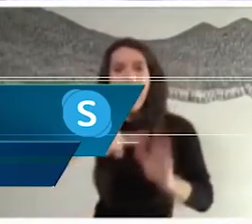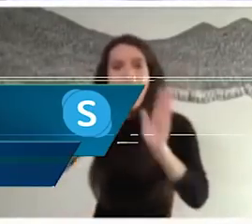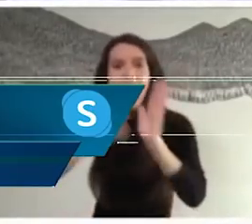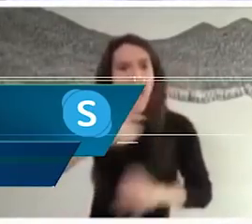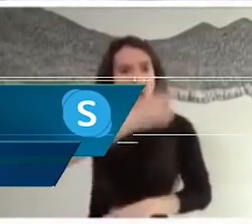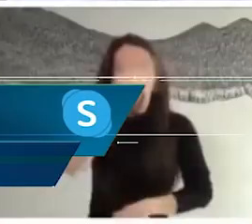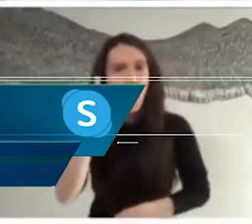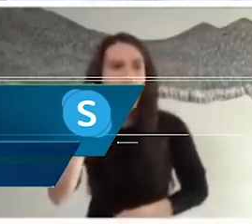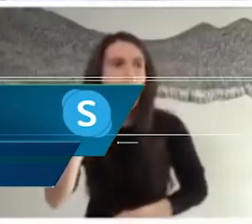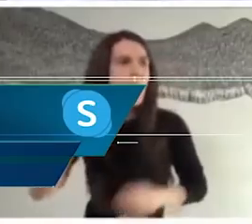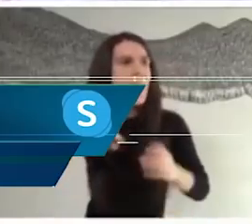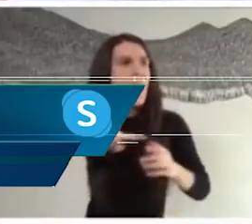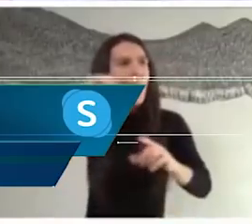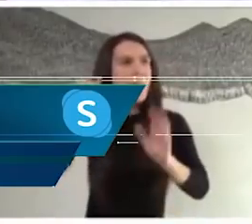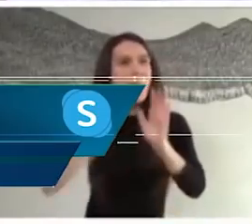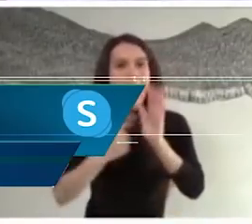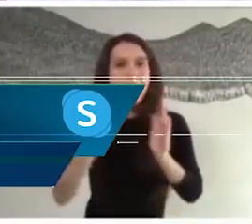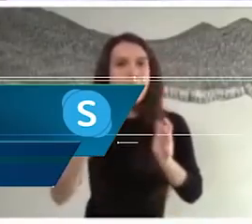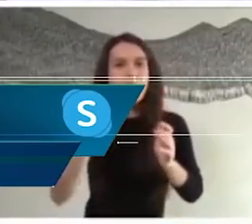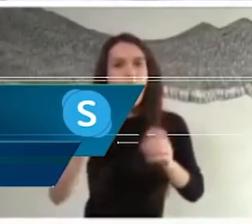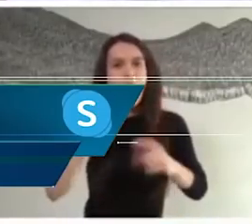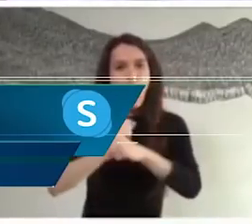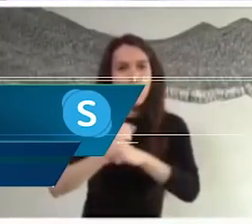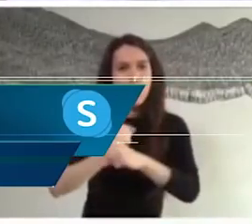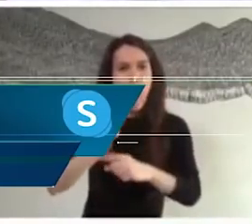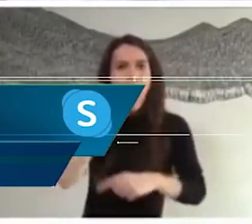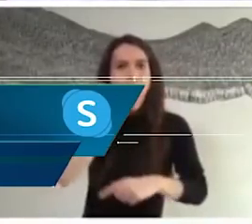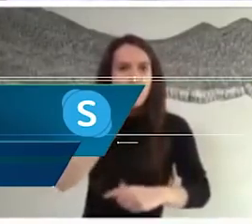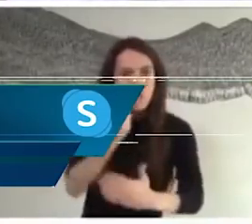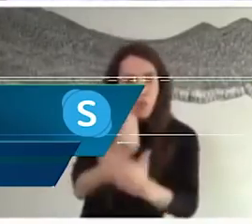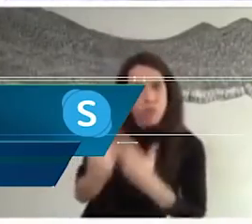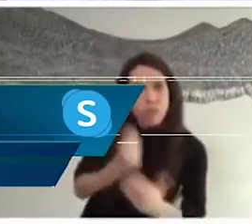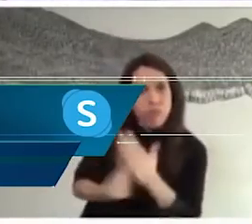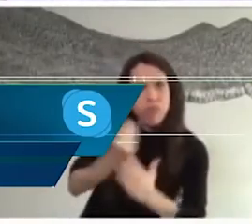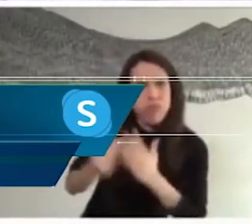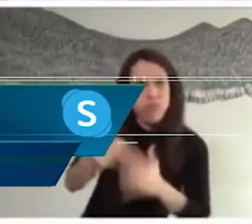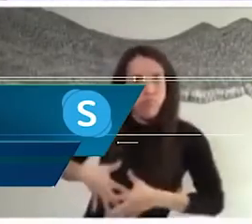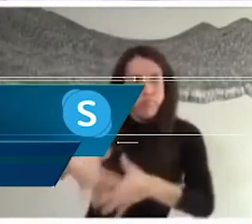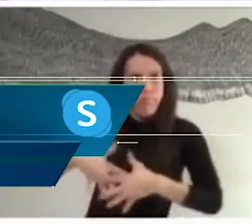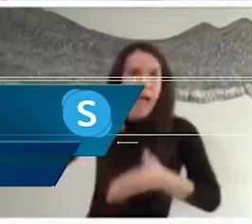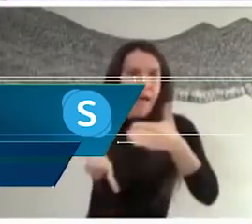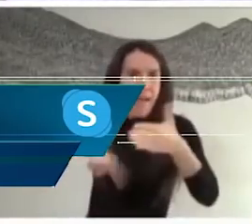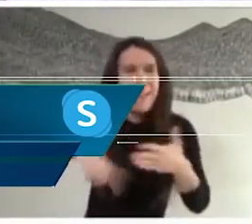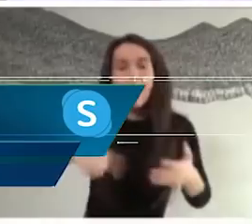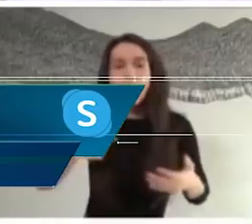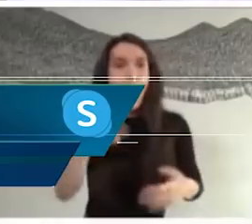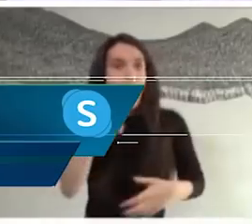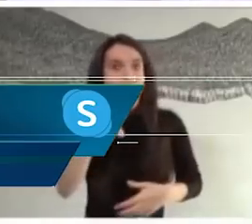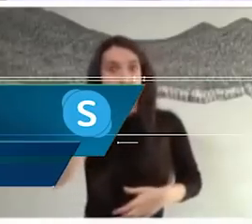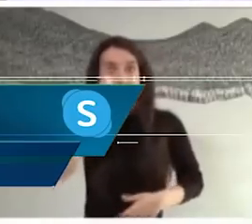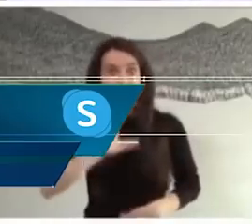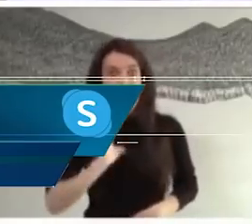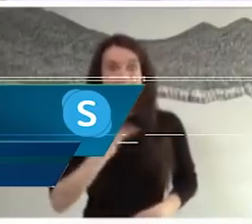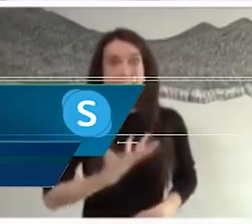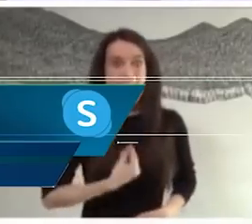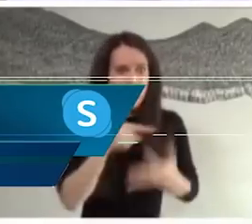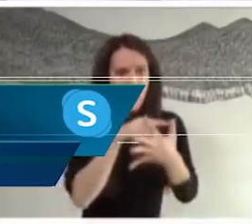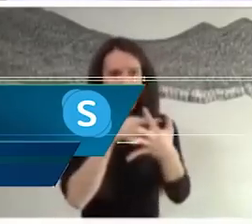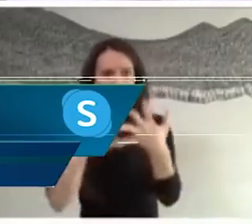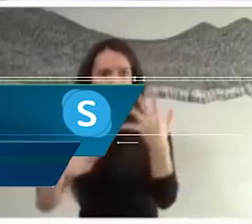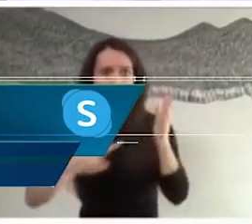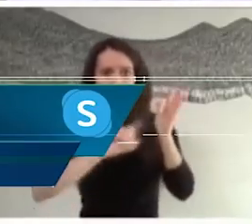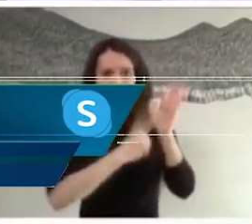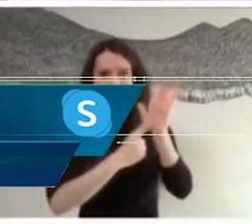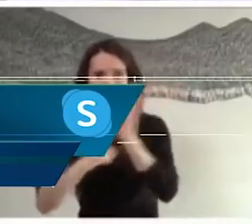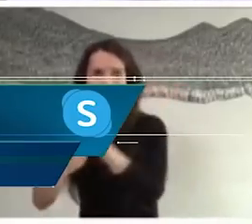ni restos, ni marcas, ni nada que apunte a que ha podido existir, pero sí después en análisis posteriores pues se puede comprobar que ha